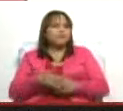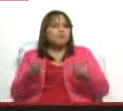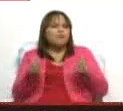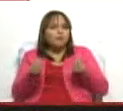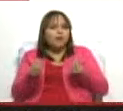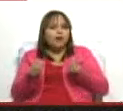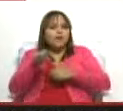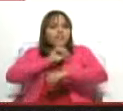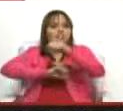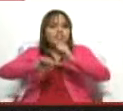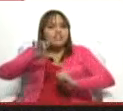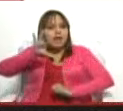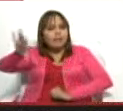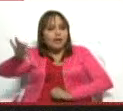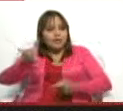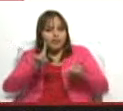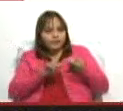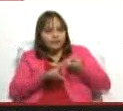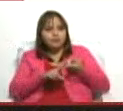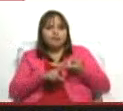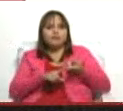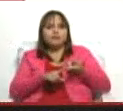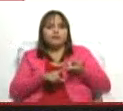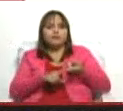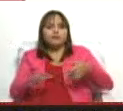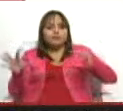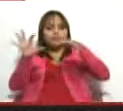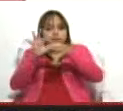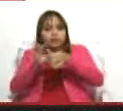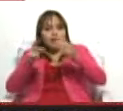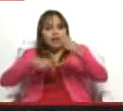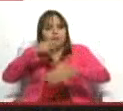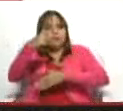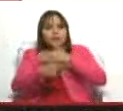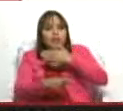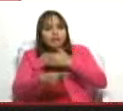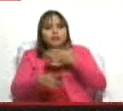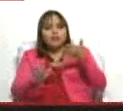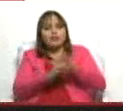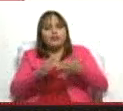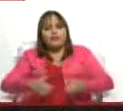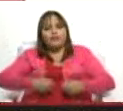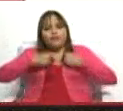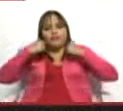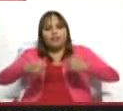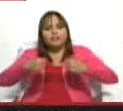de la patria, para enlazarla con los planes de la furia bolivariana.